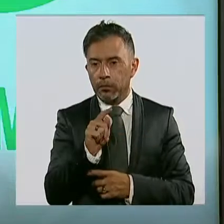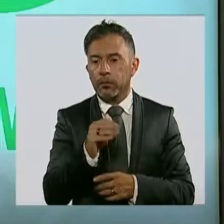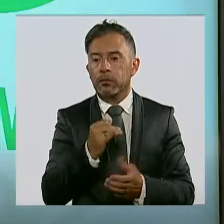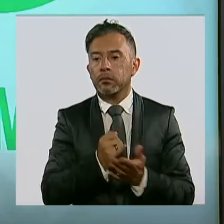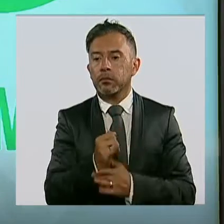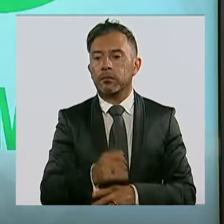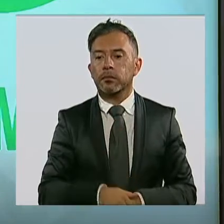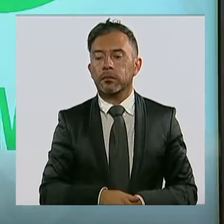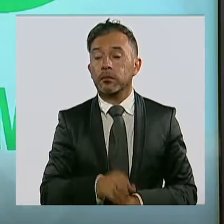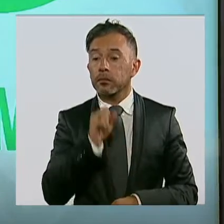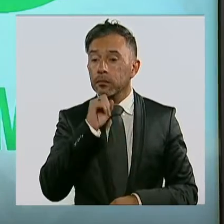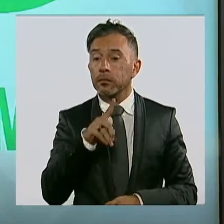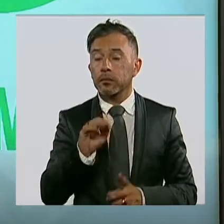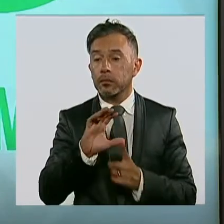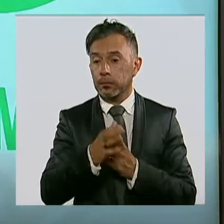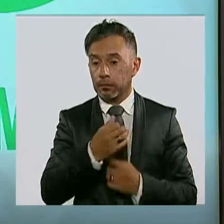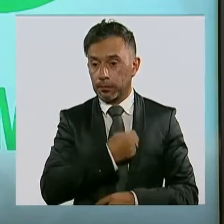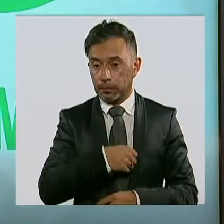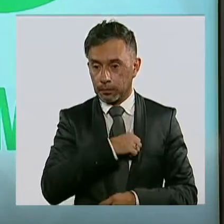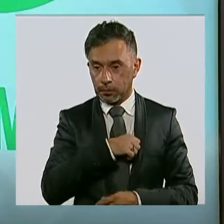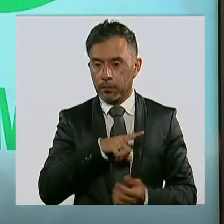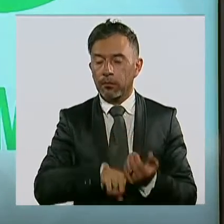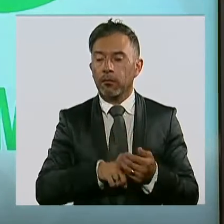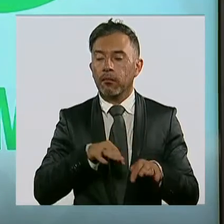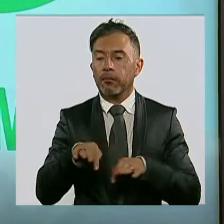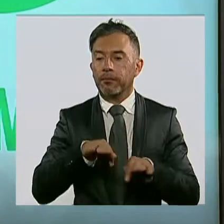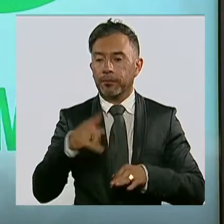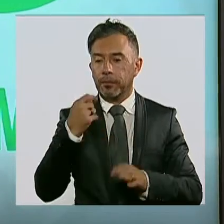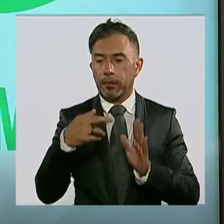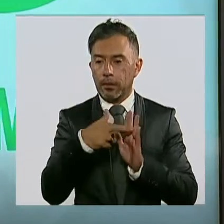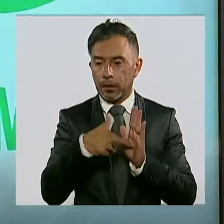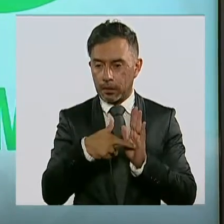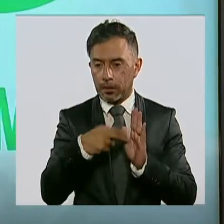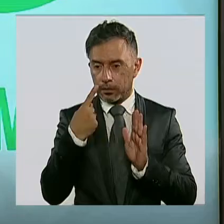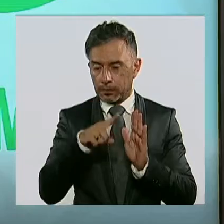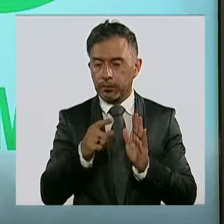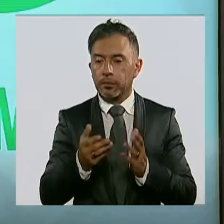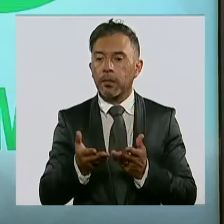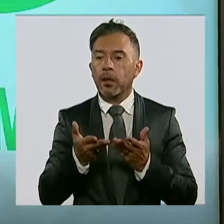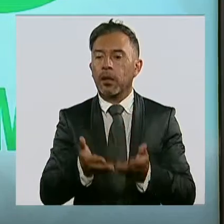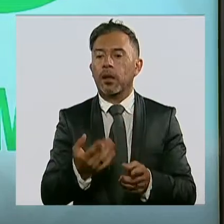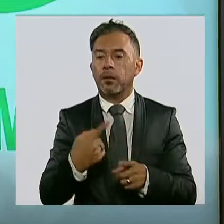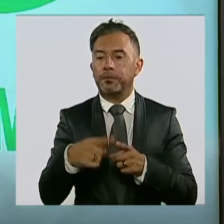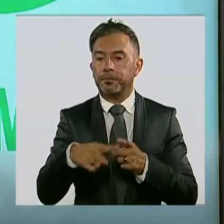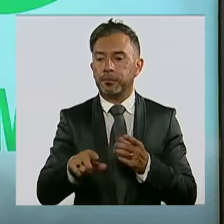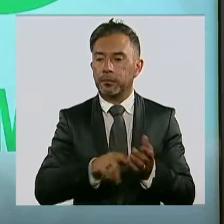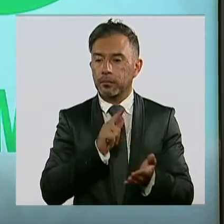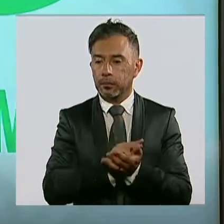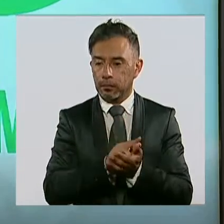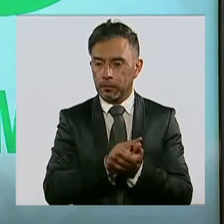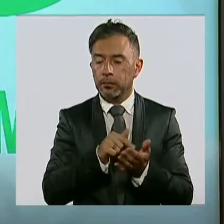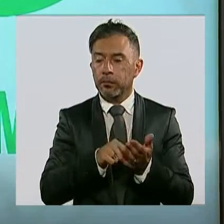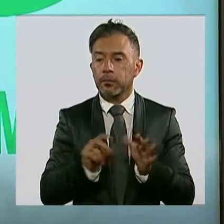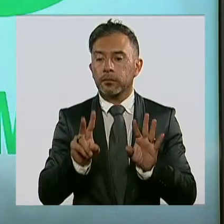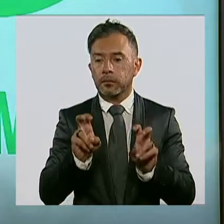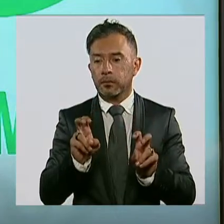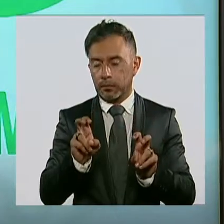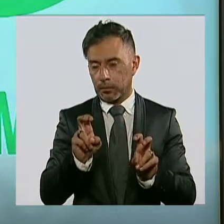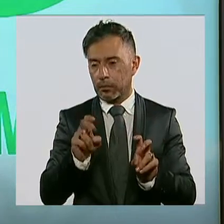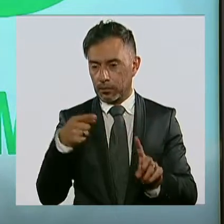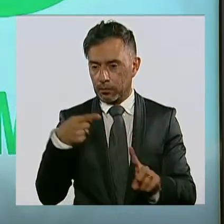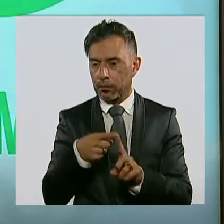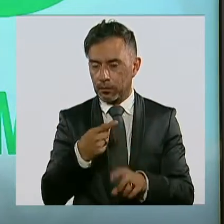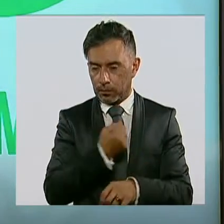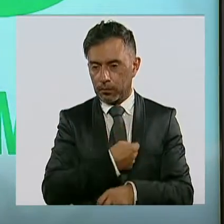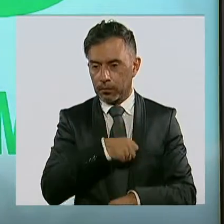Bien, también la Comisión de Salud trabaja en el marco normativo para proporcionar disposiciones legales que atiendan el tema de salud mental.